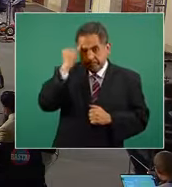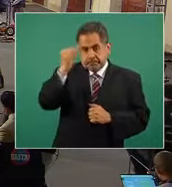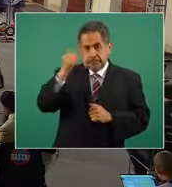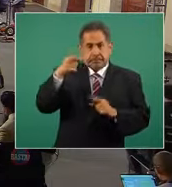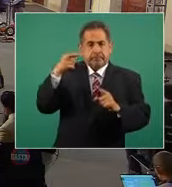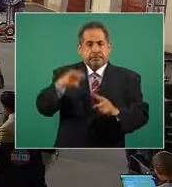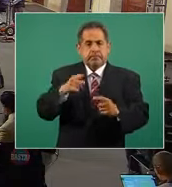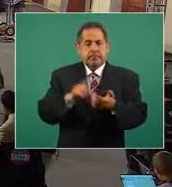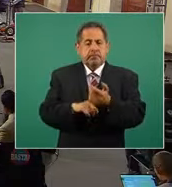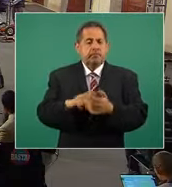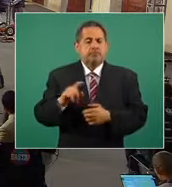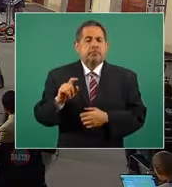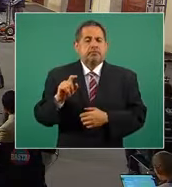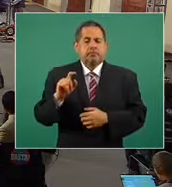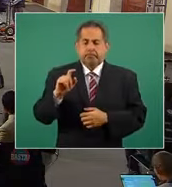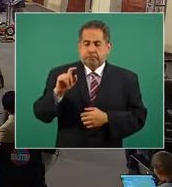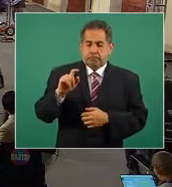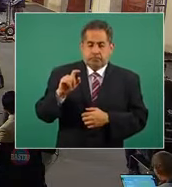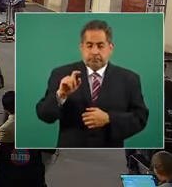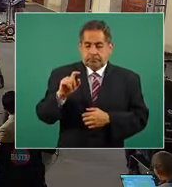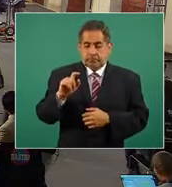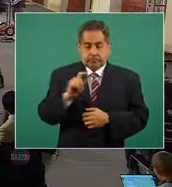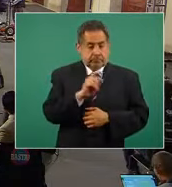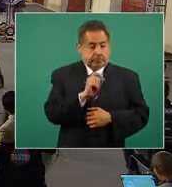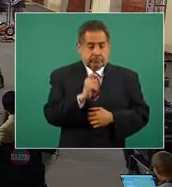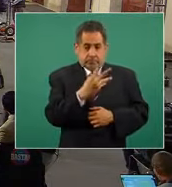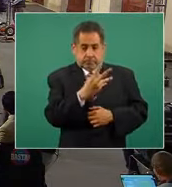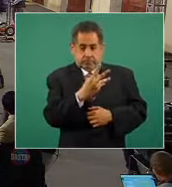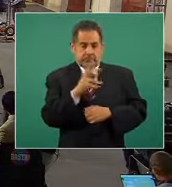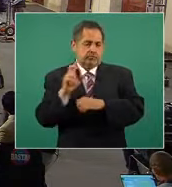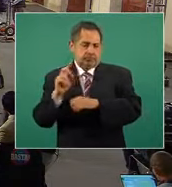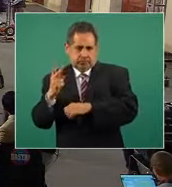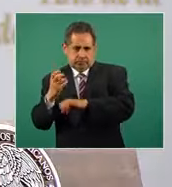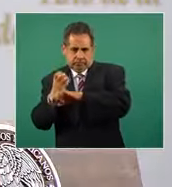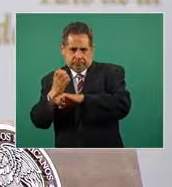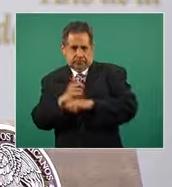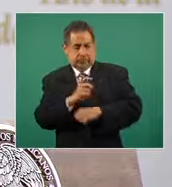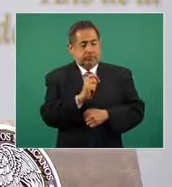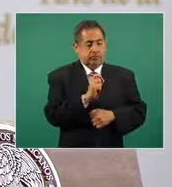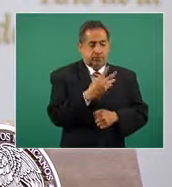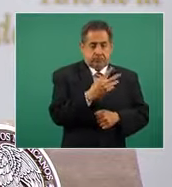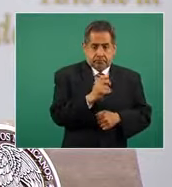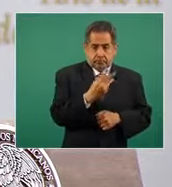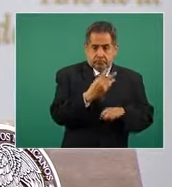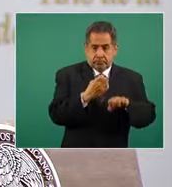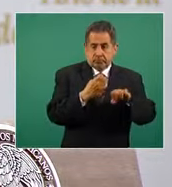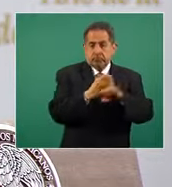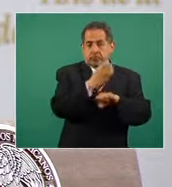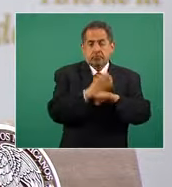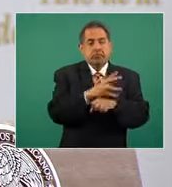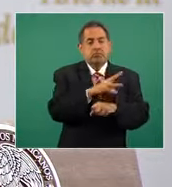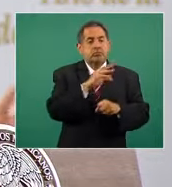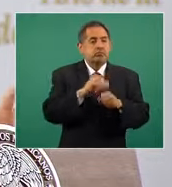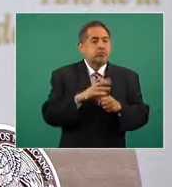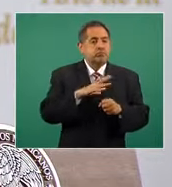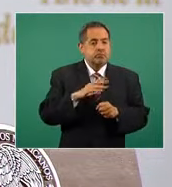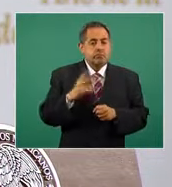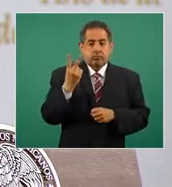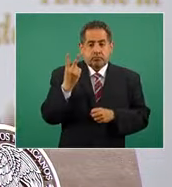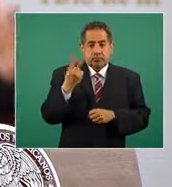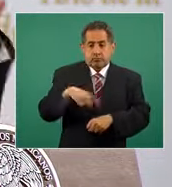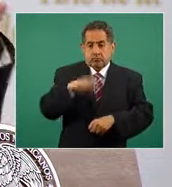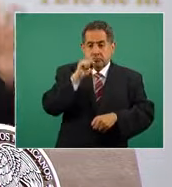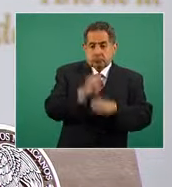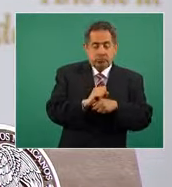es 24 de 32 entidades federativas, 24 de 32 tienen al menos